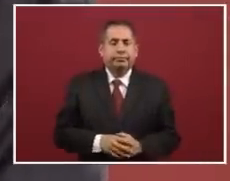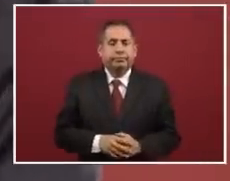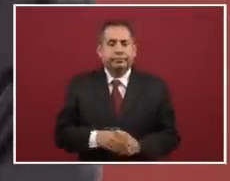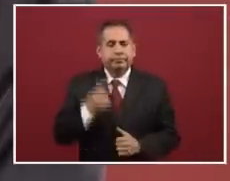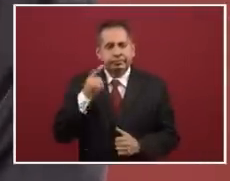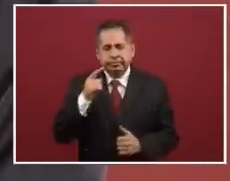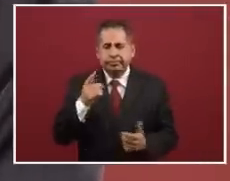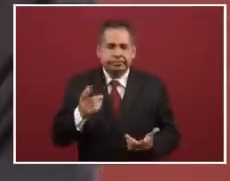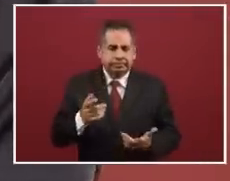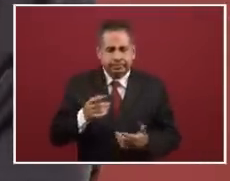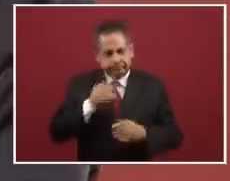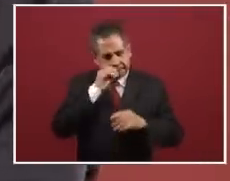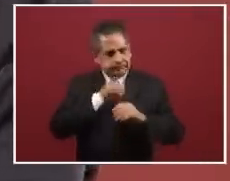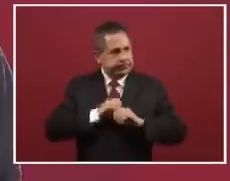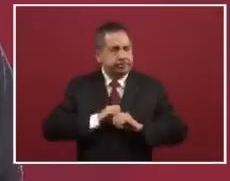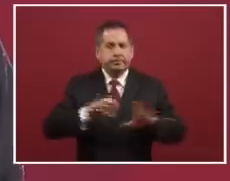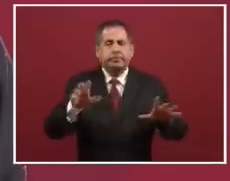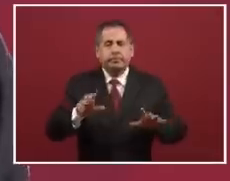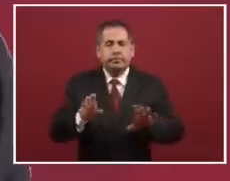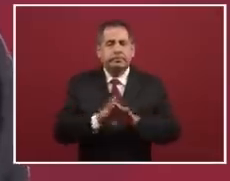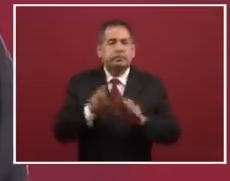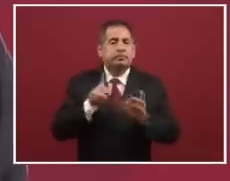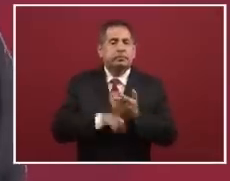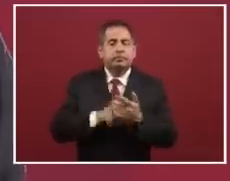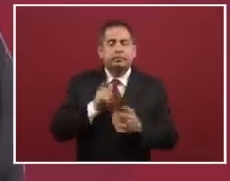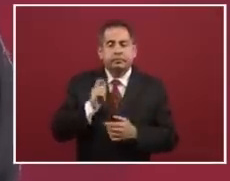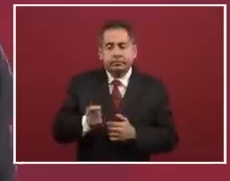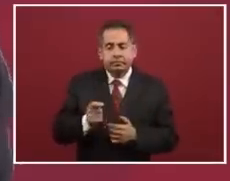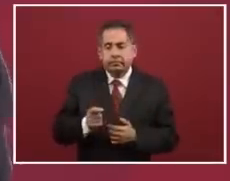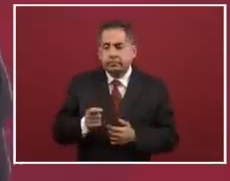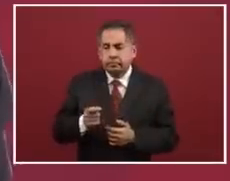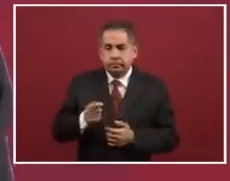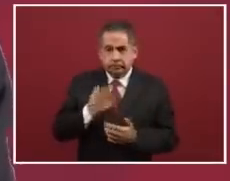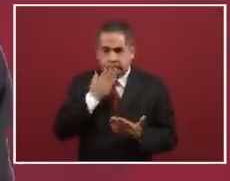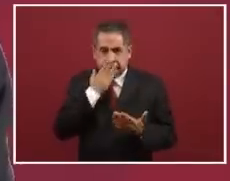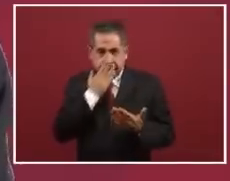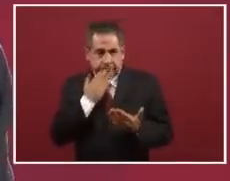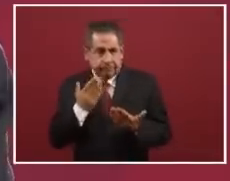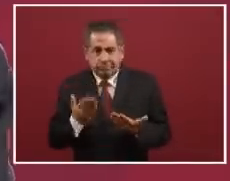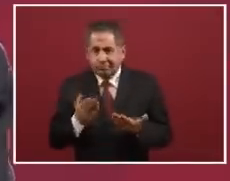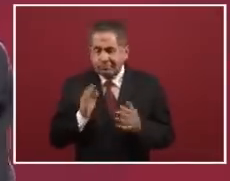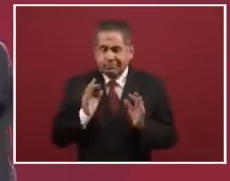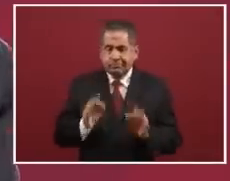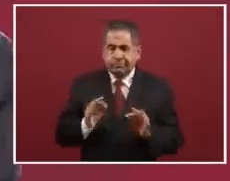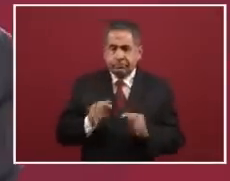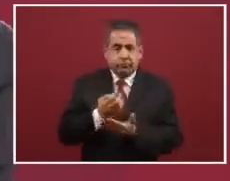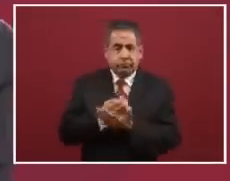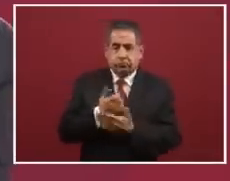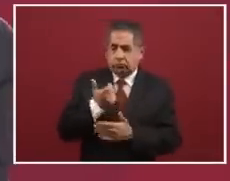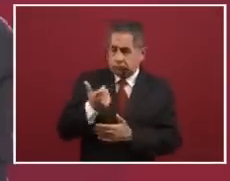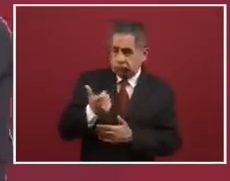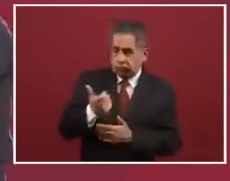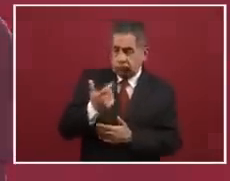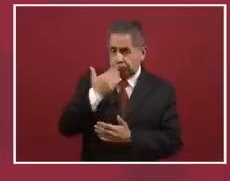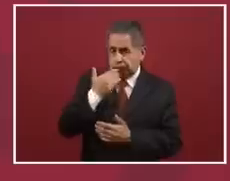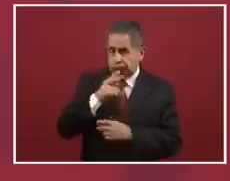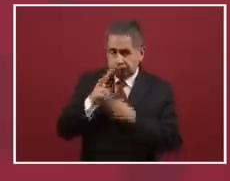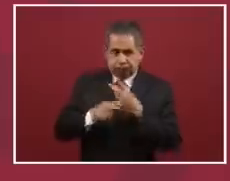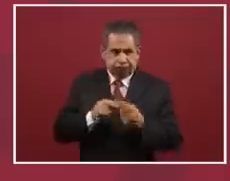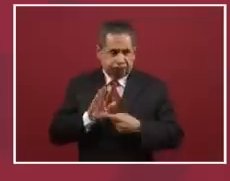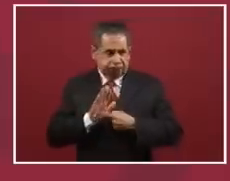para dar a conocer de que está muy bien la economía y lo voy a probar.